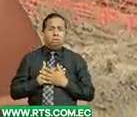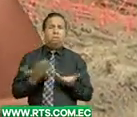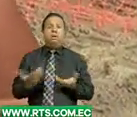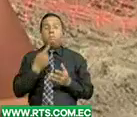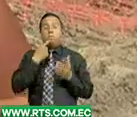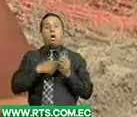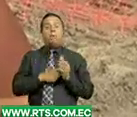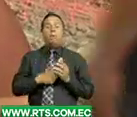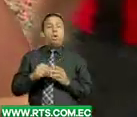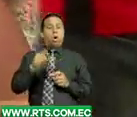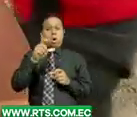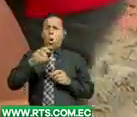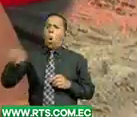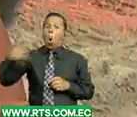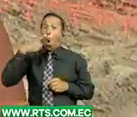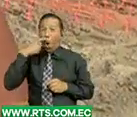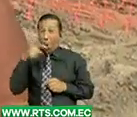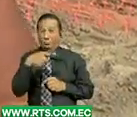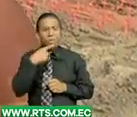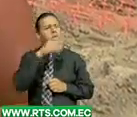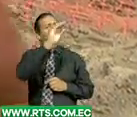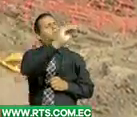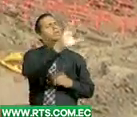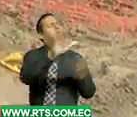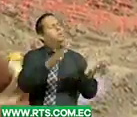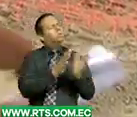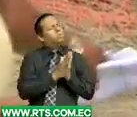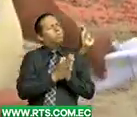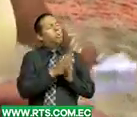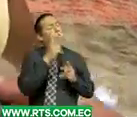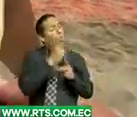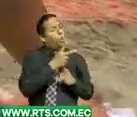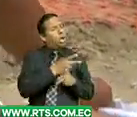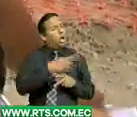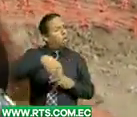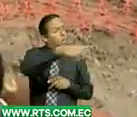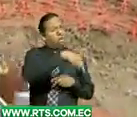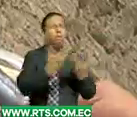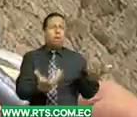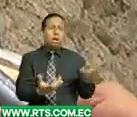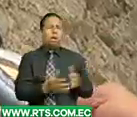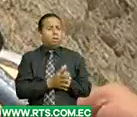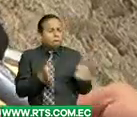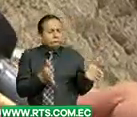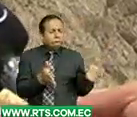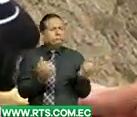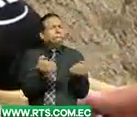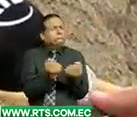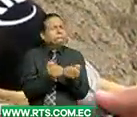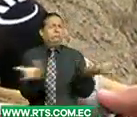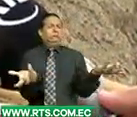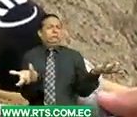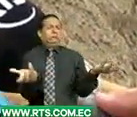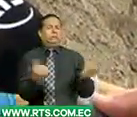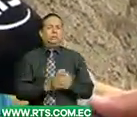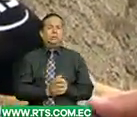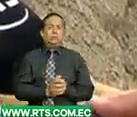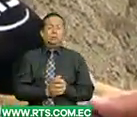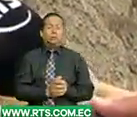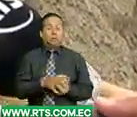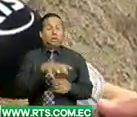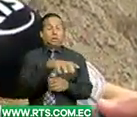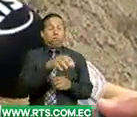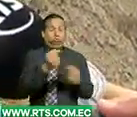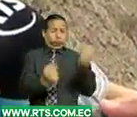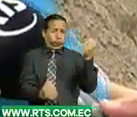que alce la máquina que venía colectivo. Están trabajando con colectivo, con todo. Y esta calle es pedacito, y miren lo que está aquí. Ha tropezado, dice, a lo que ha dado retro